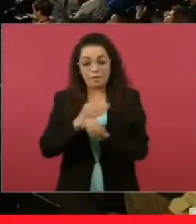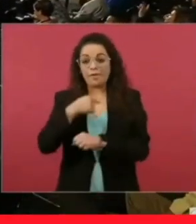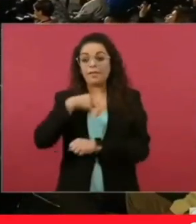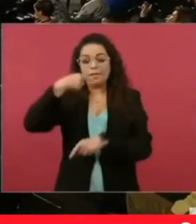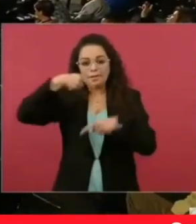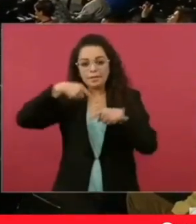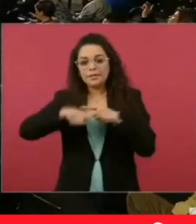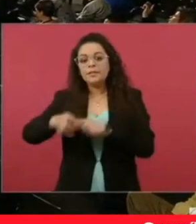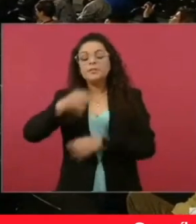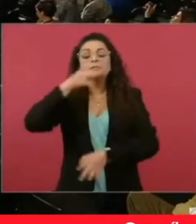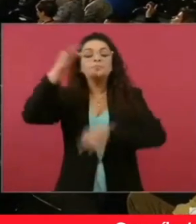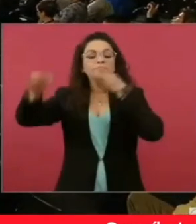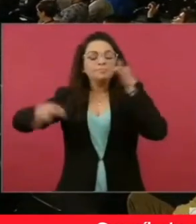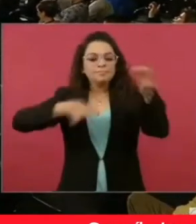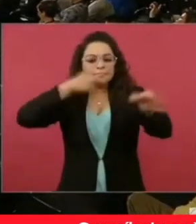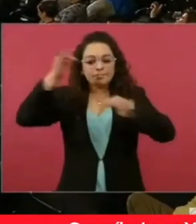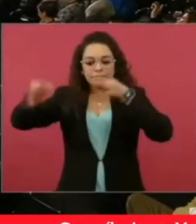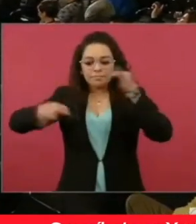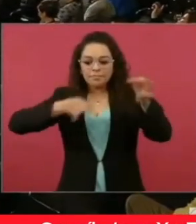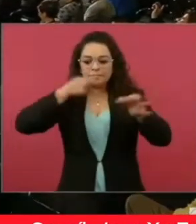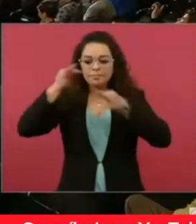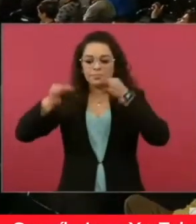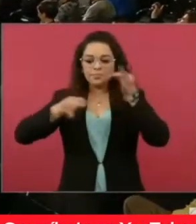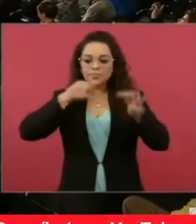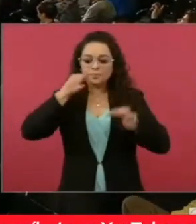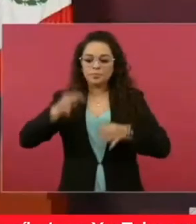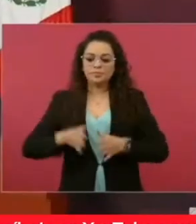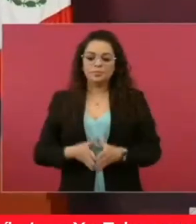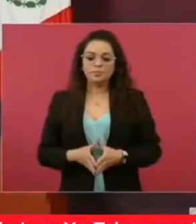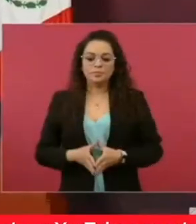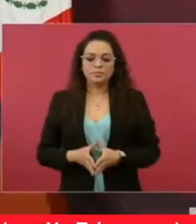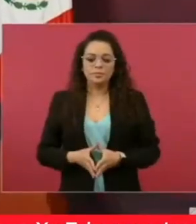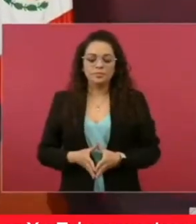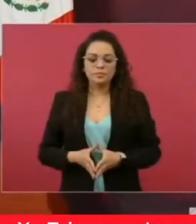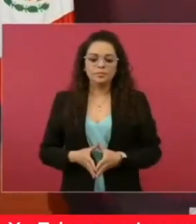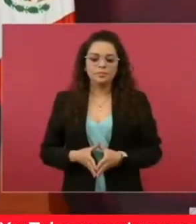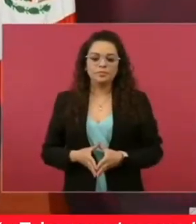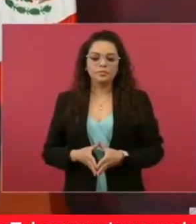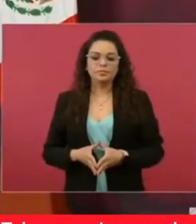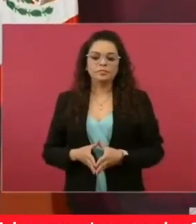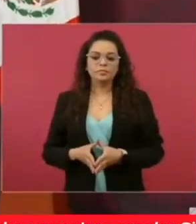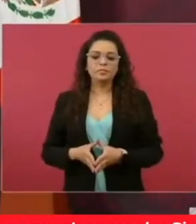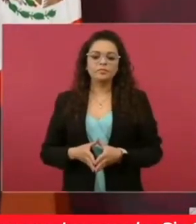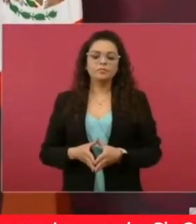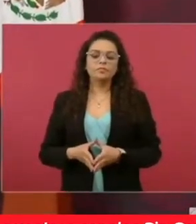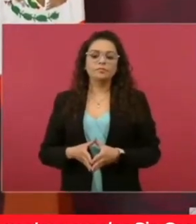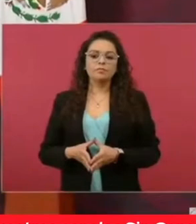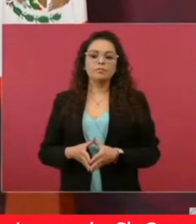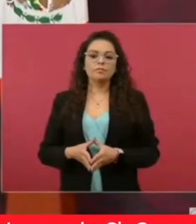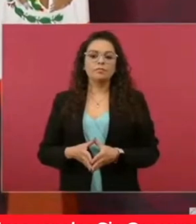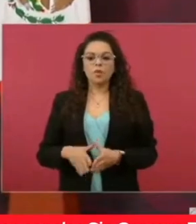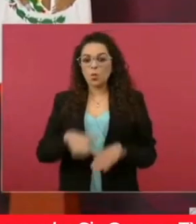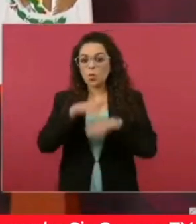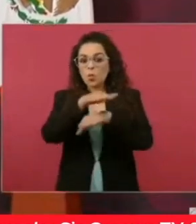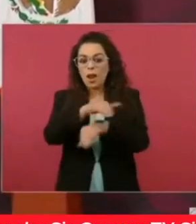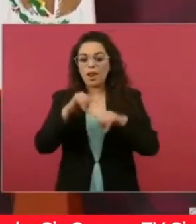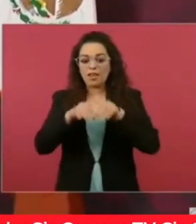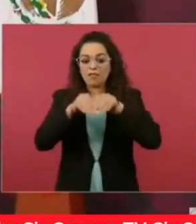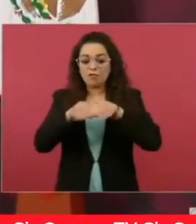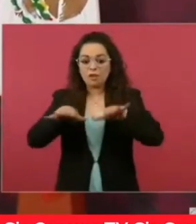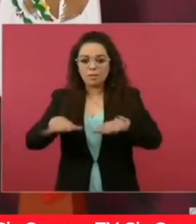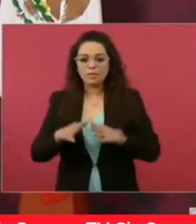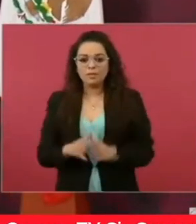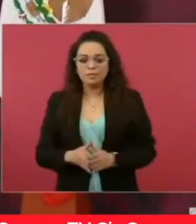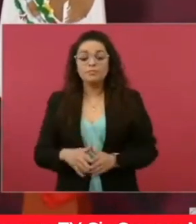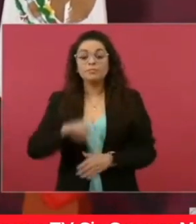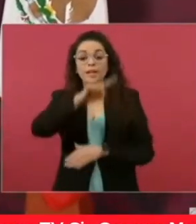empezamos con un informe sobre el rescate de las zonas